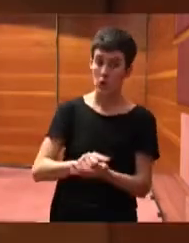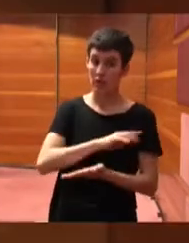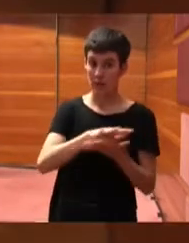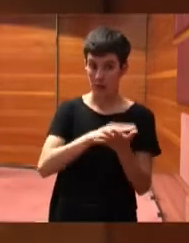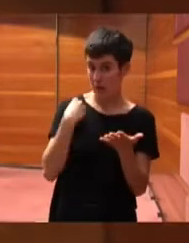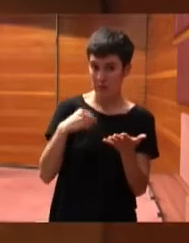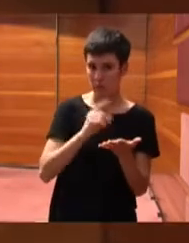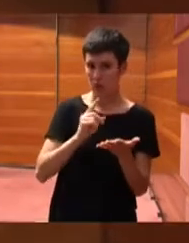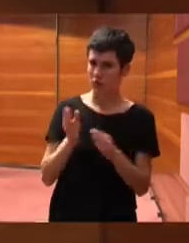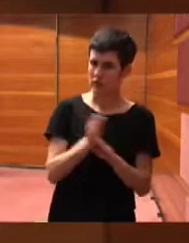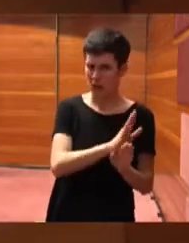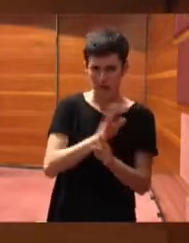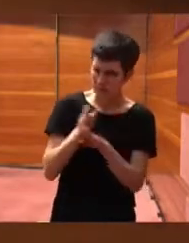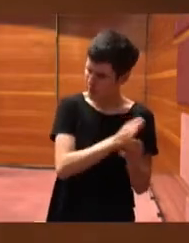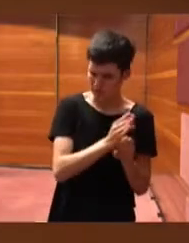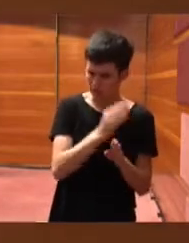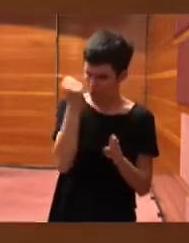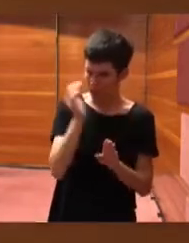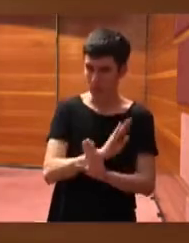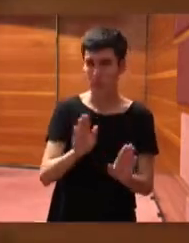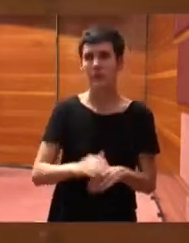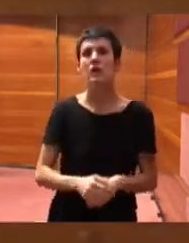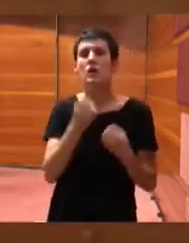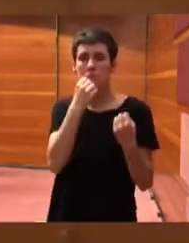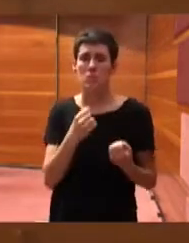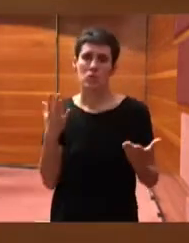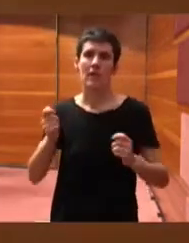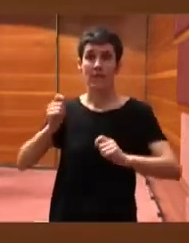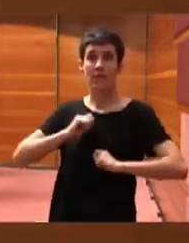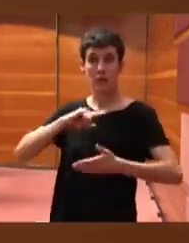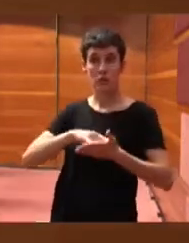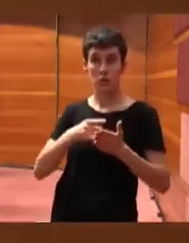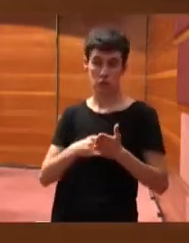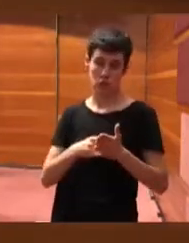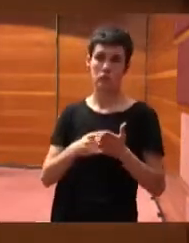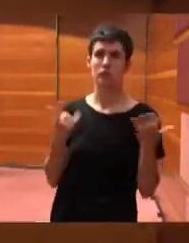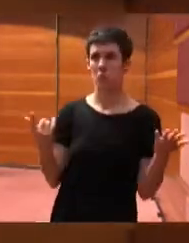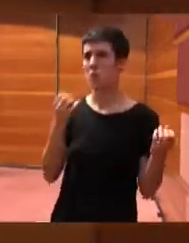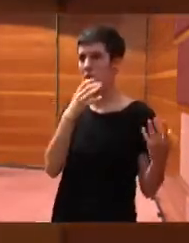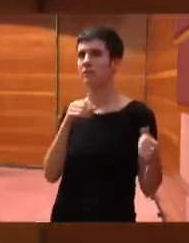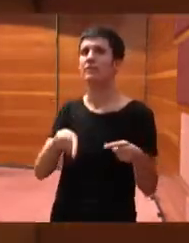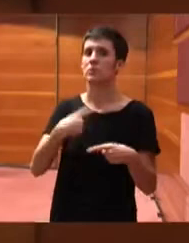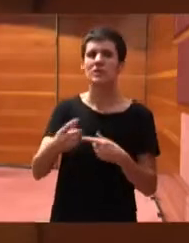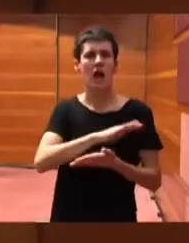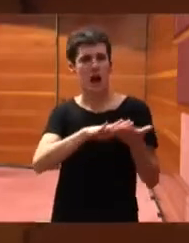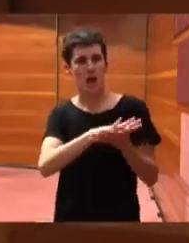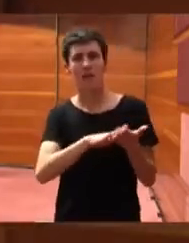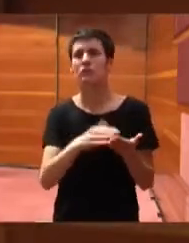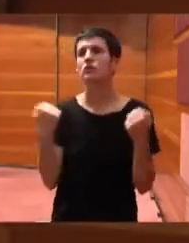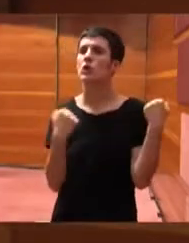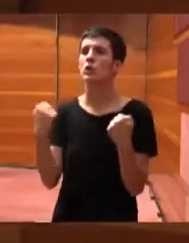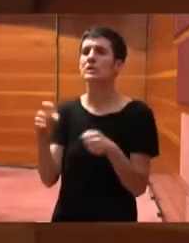no cuentes, ¿vale? Muy bien, me soluciona un problema y una necesidad, a partir de ahí hablamos, ¿qué tipo de